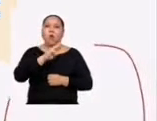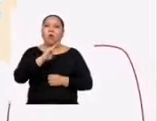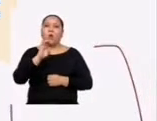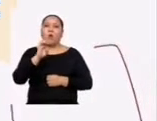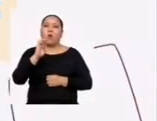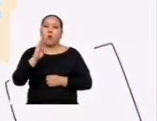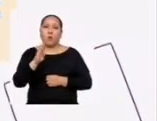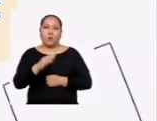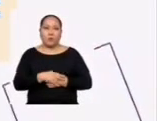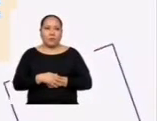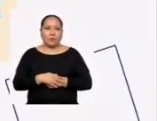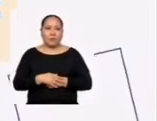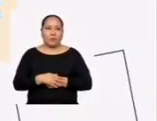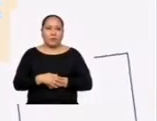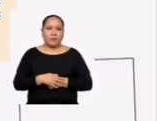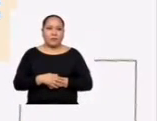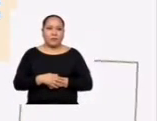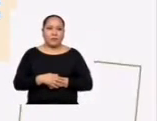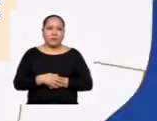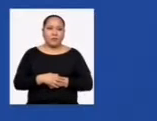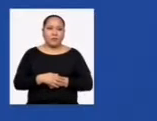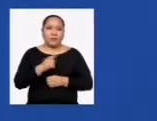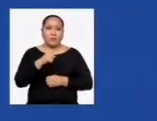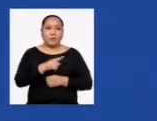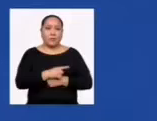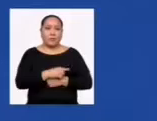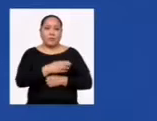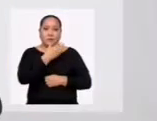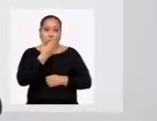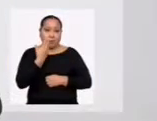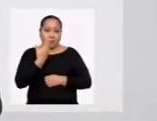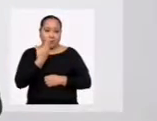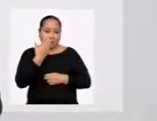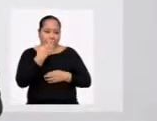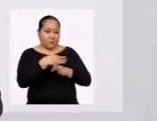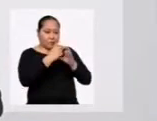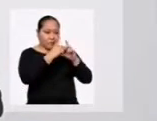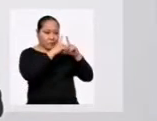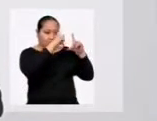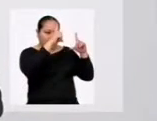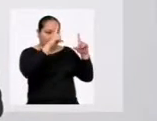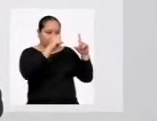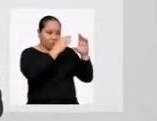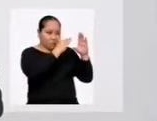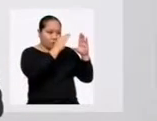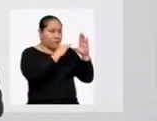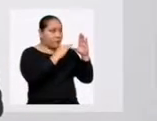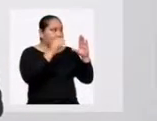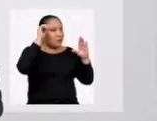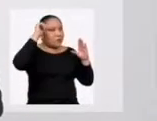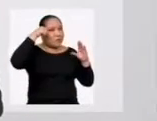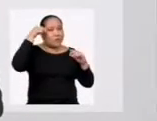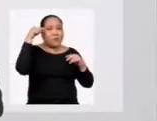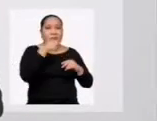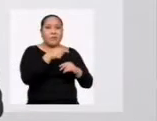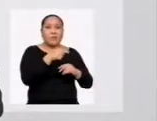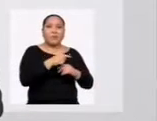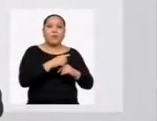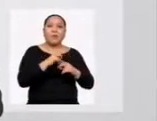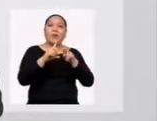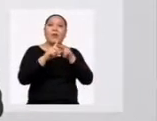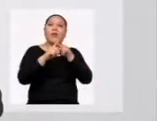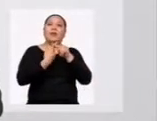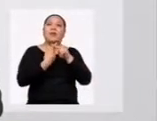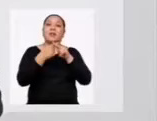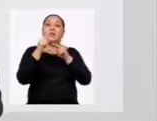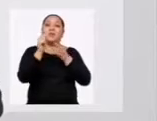¡Listo! El texto tiene mejor forma ahora. Recuerda, se trata del párrafo de